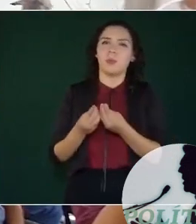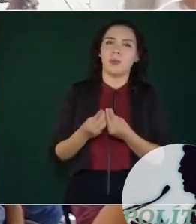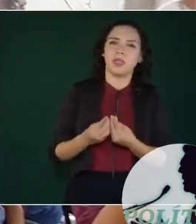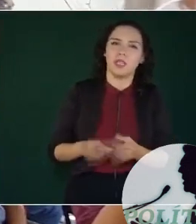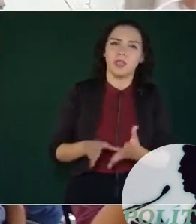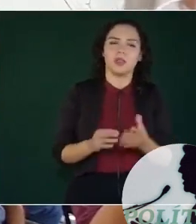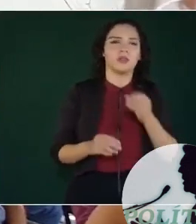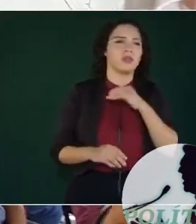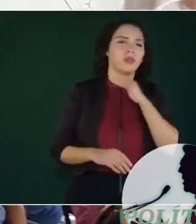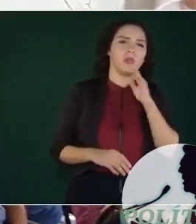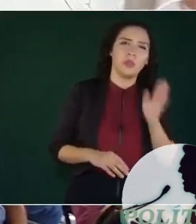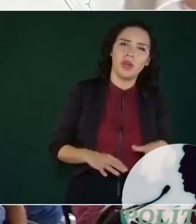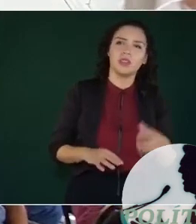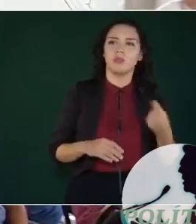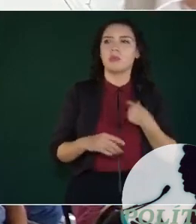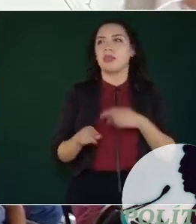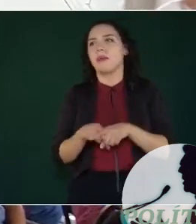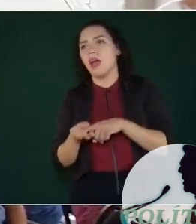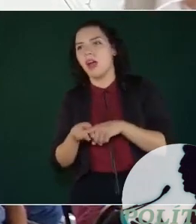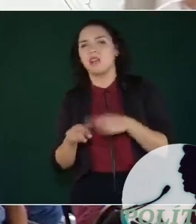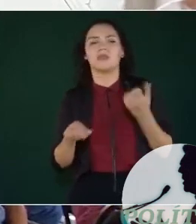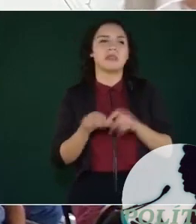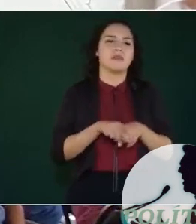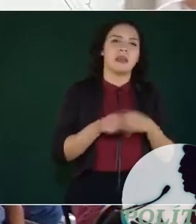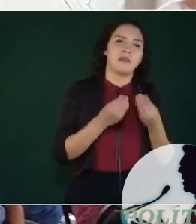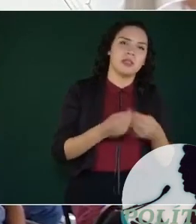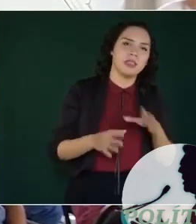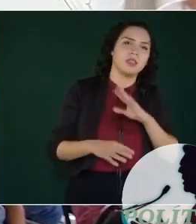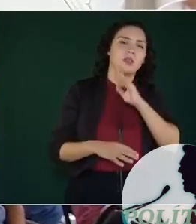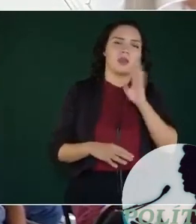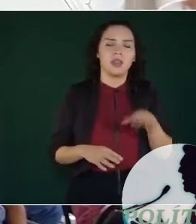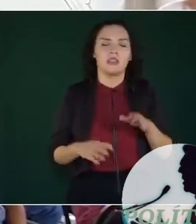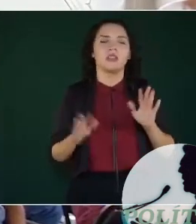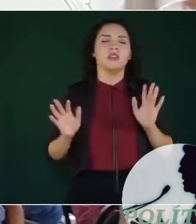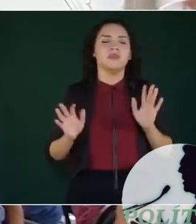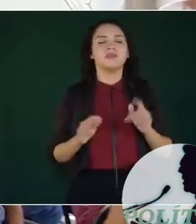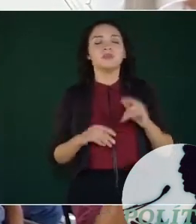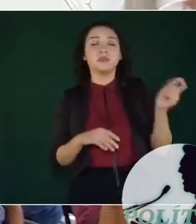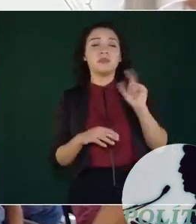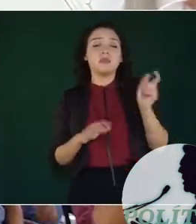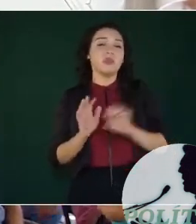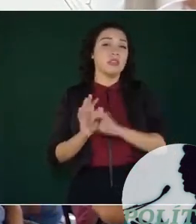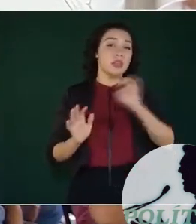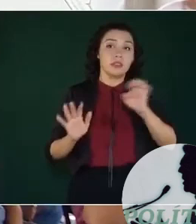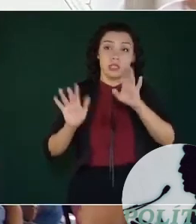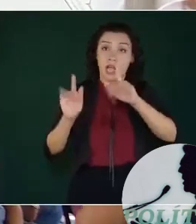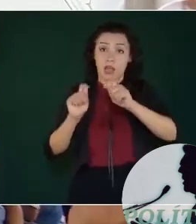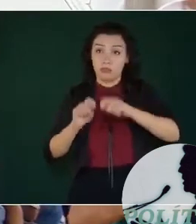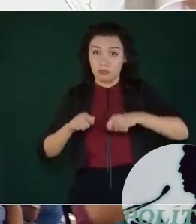los hermanos, hermanas. Y sin embargo, presidente, cuando ya usted entró a ejercer el